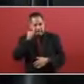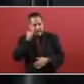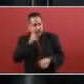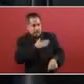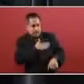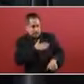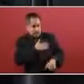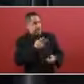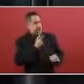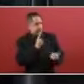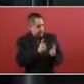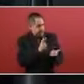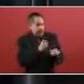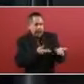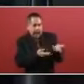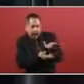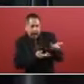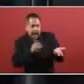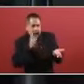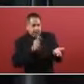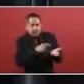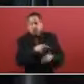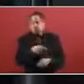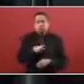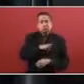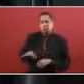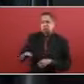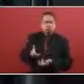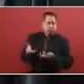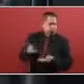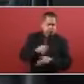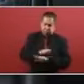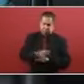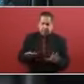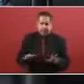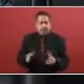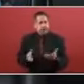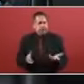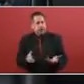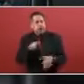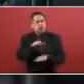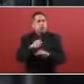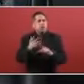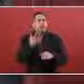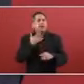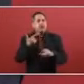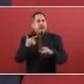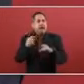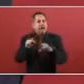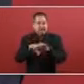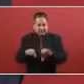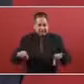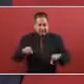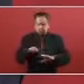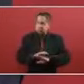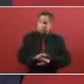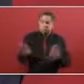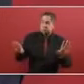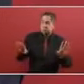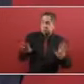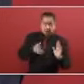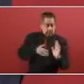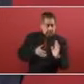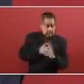que fueron contratadas para la realización de estos gasoductos. Señala que no se va a renegociar, ya que la construcción que realiza